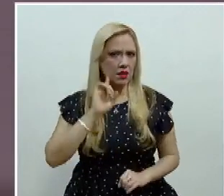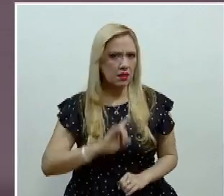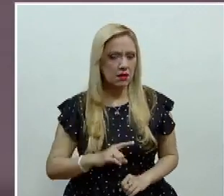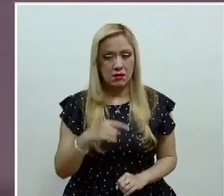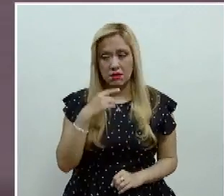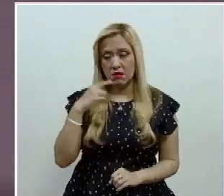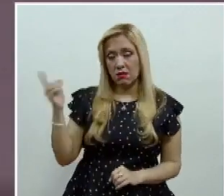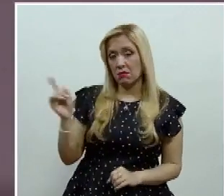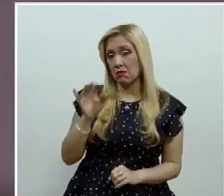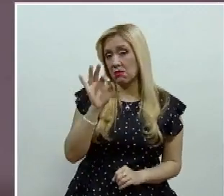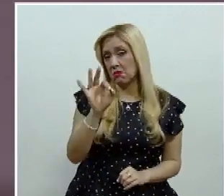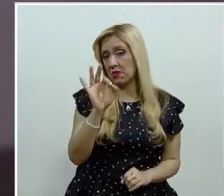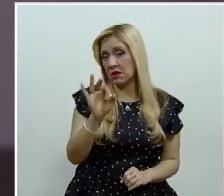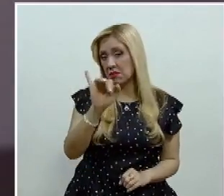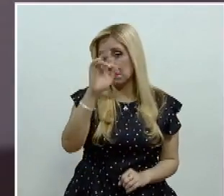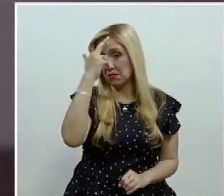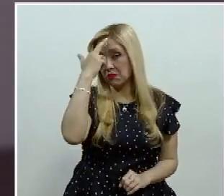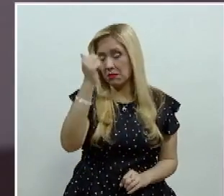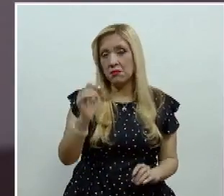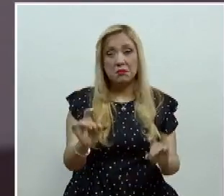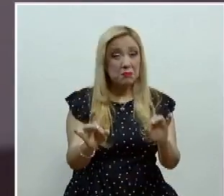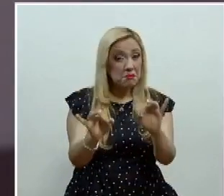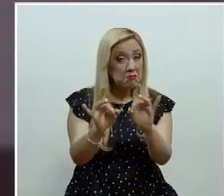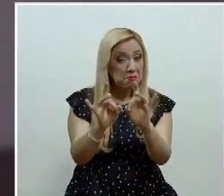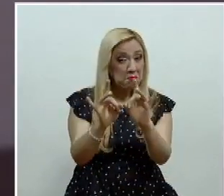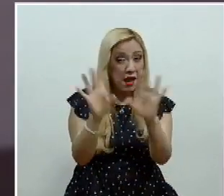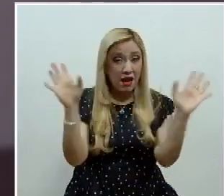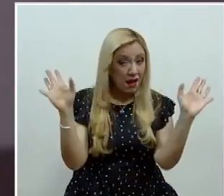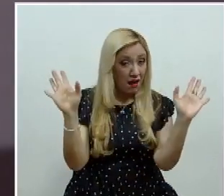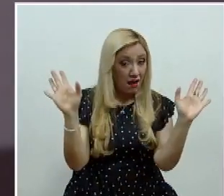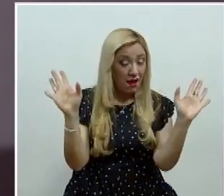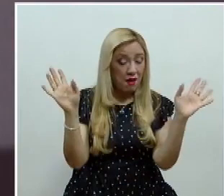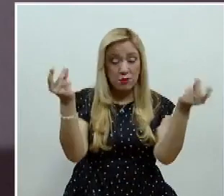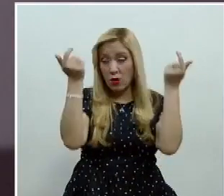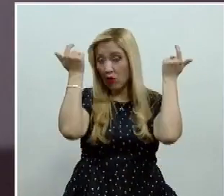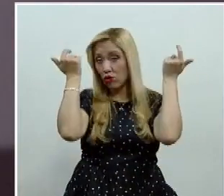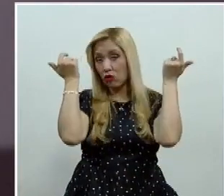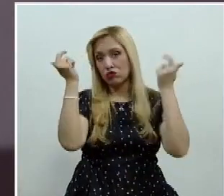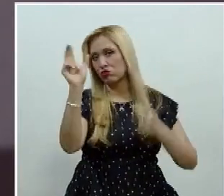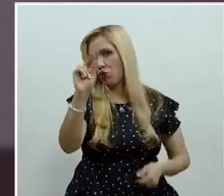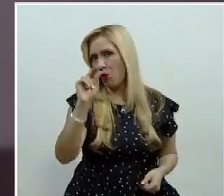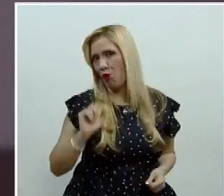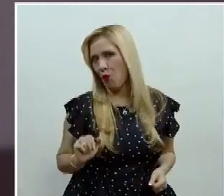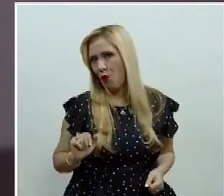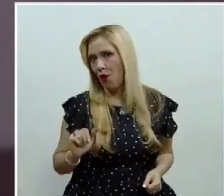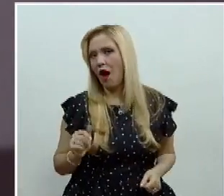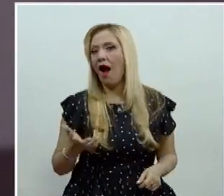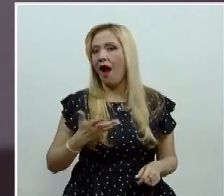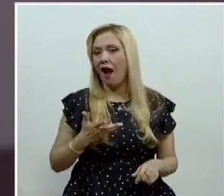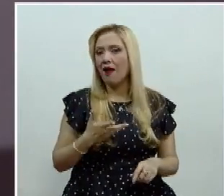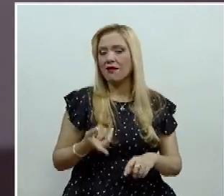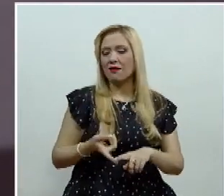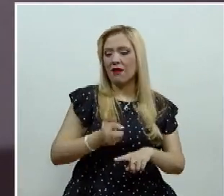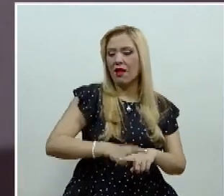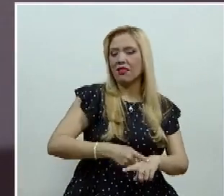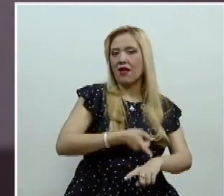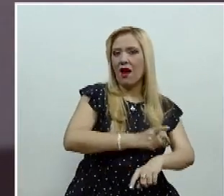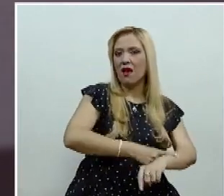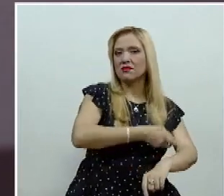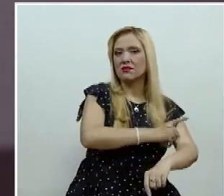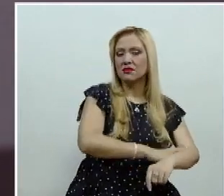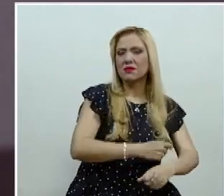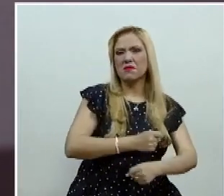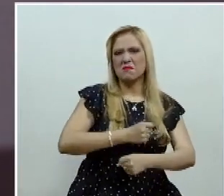el feminicidio no se da de manera espontánea, o sea, no es un delito que llega y se da, no. Normalmente ya hay otro tipo de violencia.